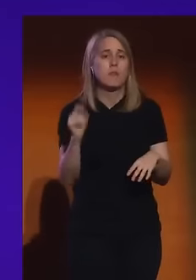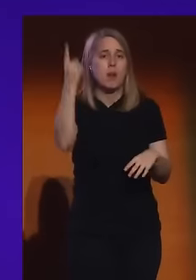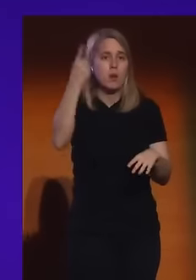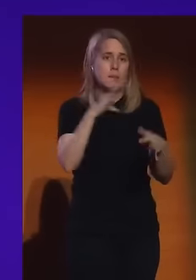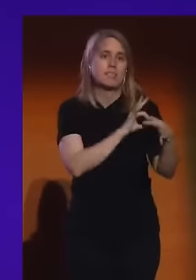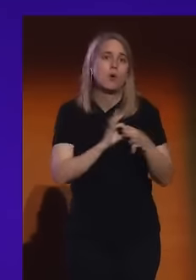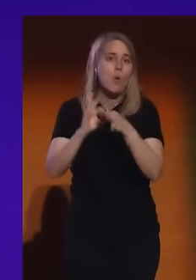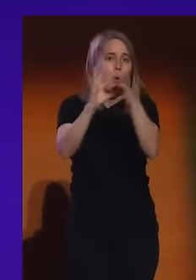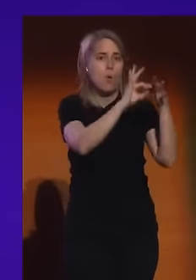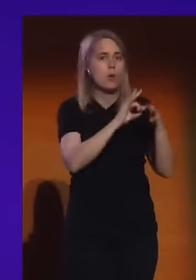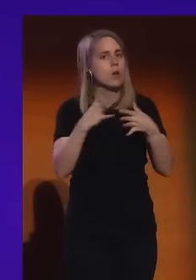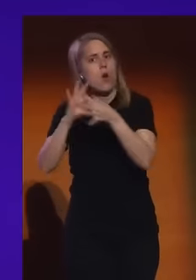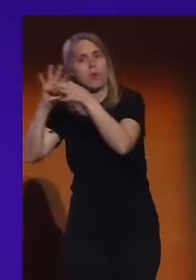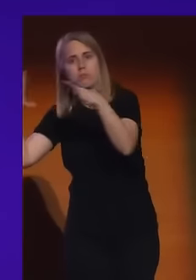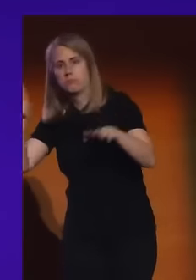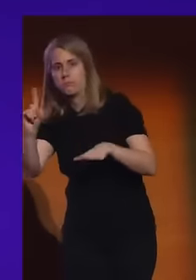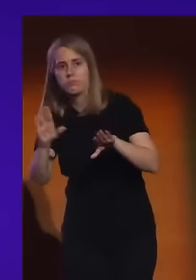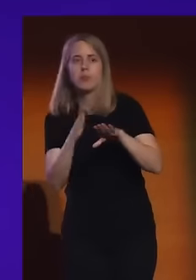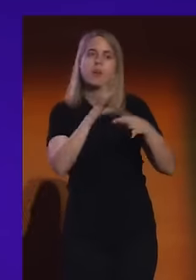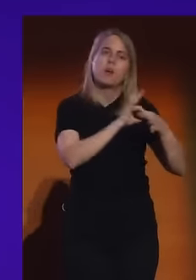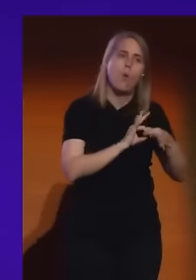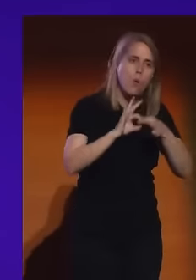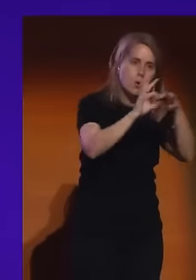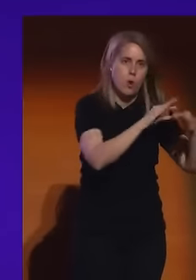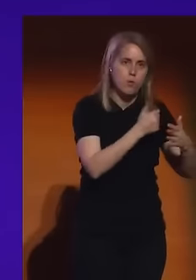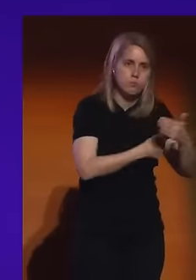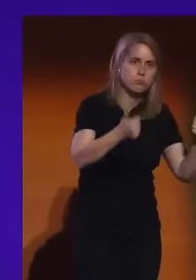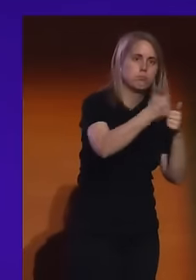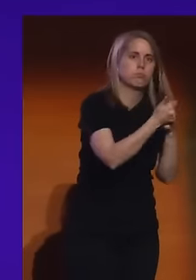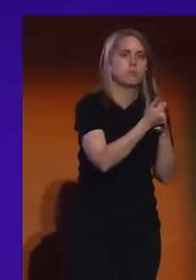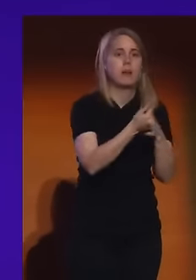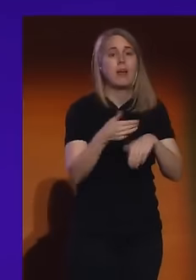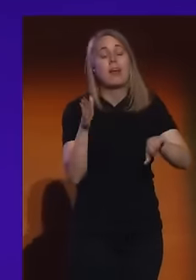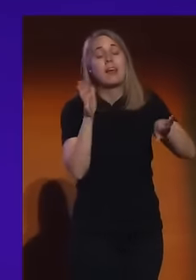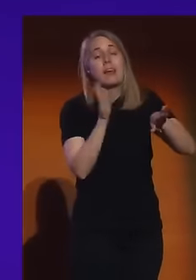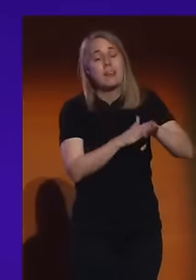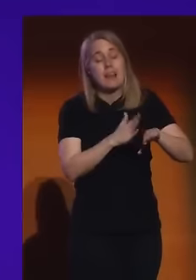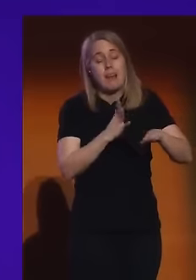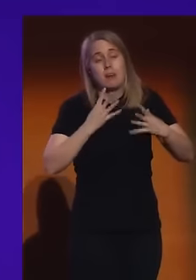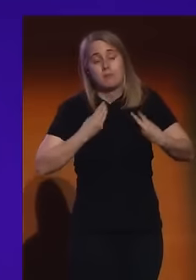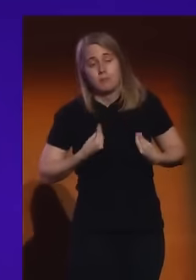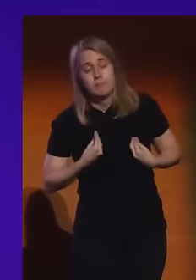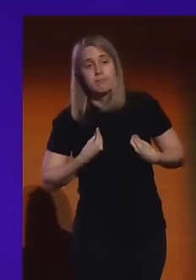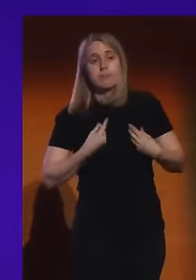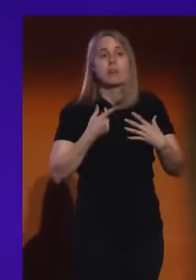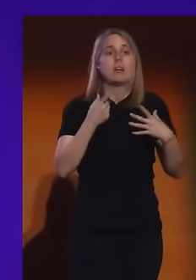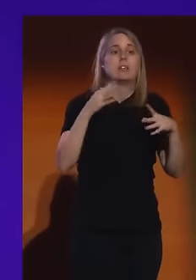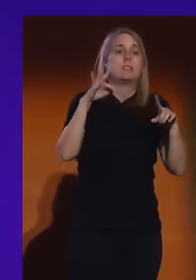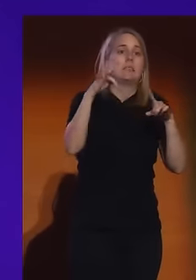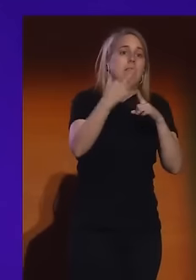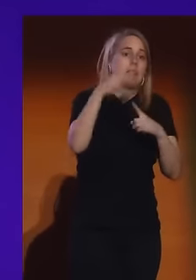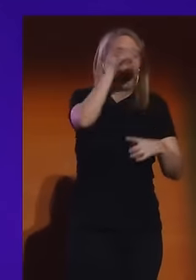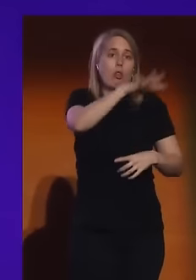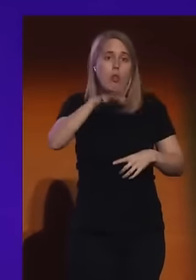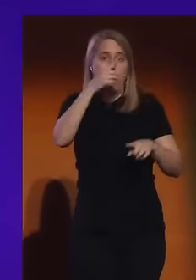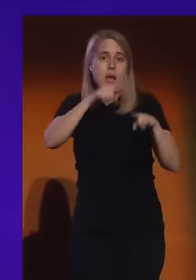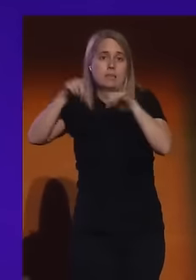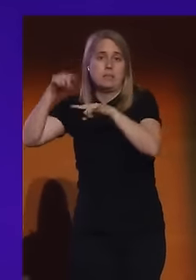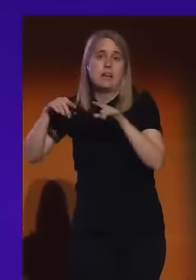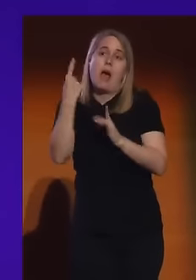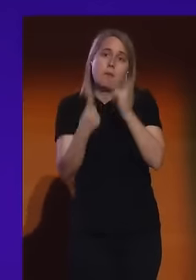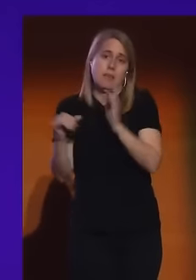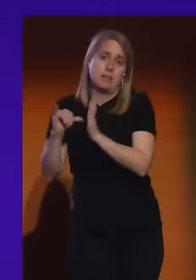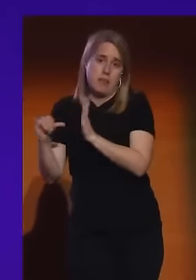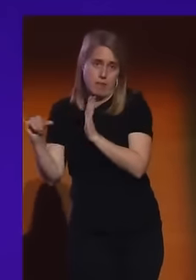lo que nos une y no lo que nos separa la izquierda desgraciadamente en muchas latitudes y algunas